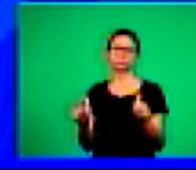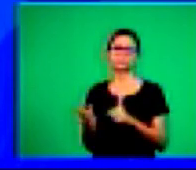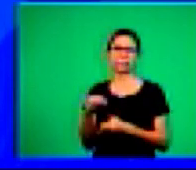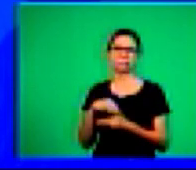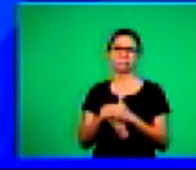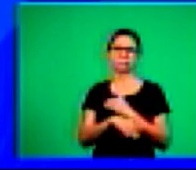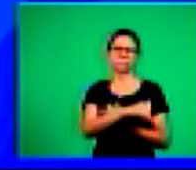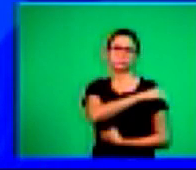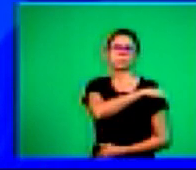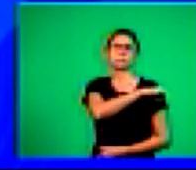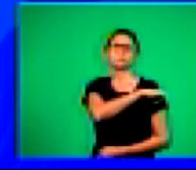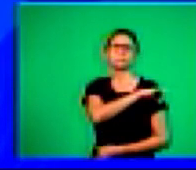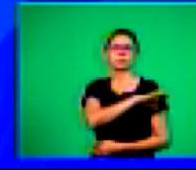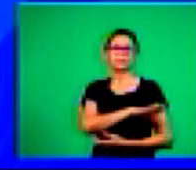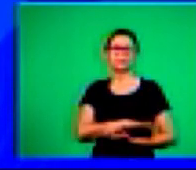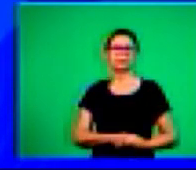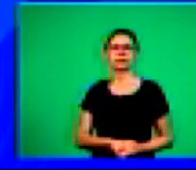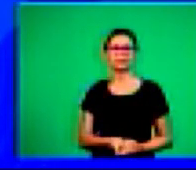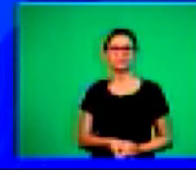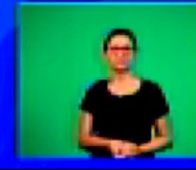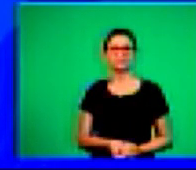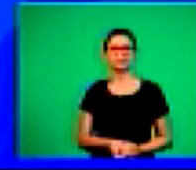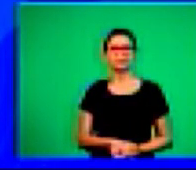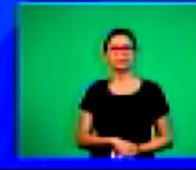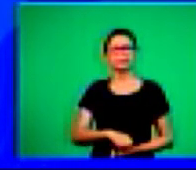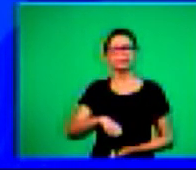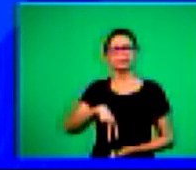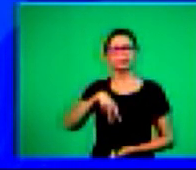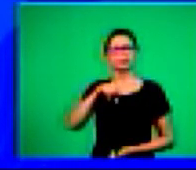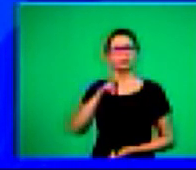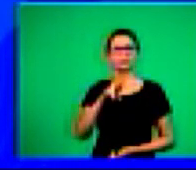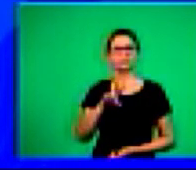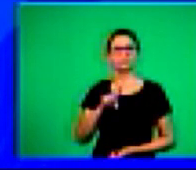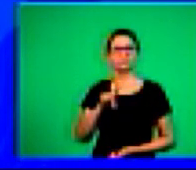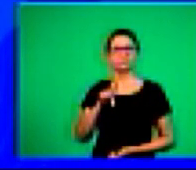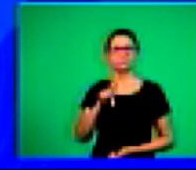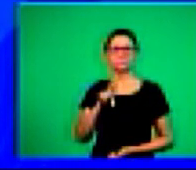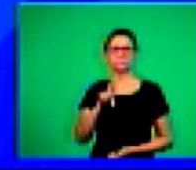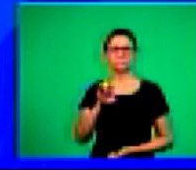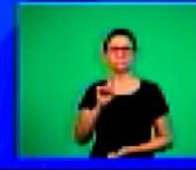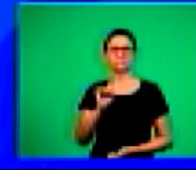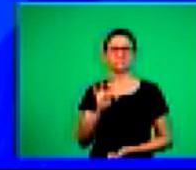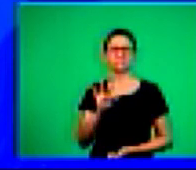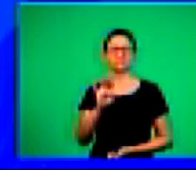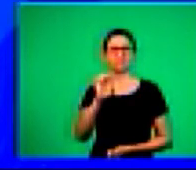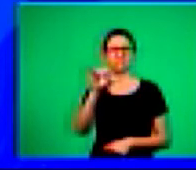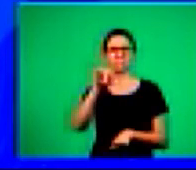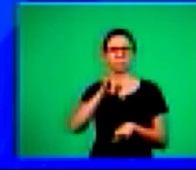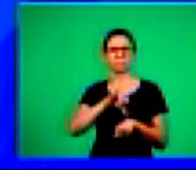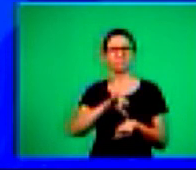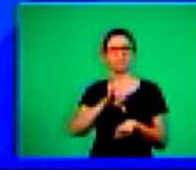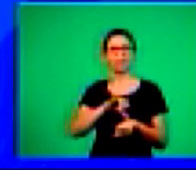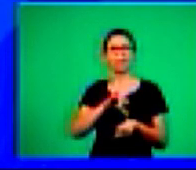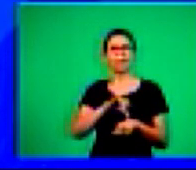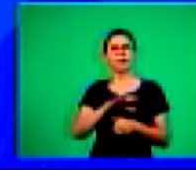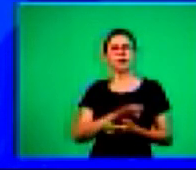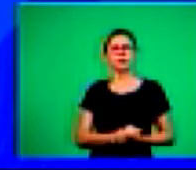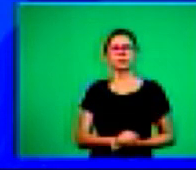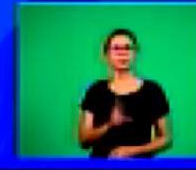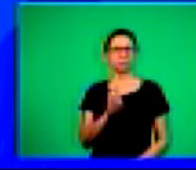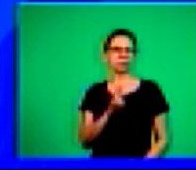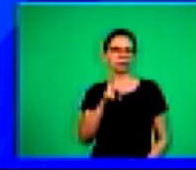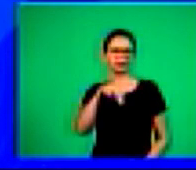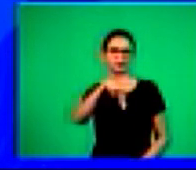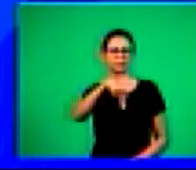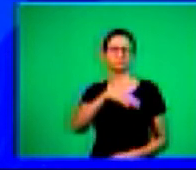la misma región del río de janeiro y al nordeste en natal en río grande del norte capital del río grande el norte